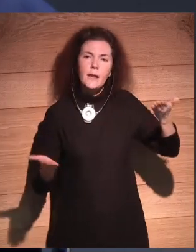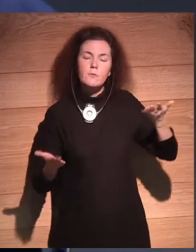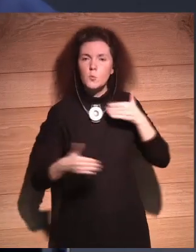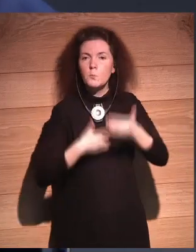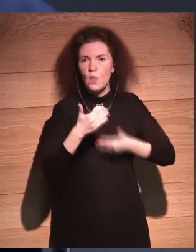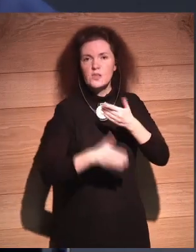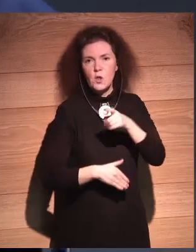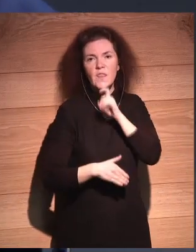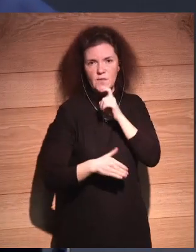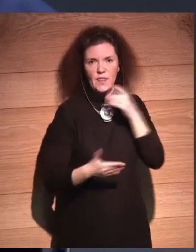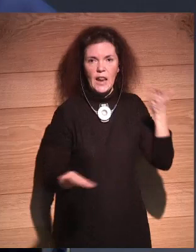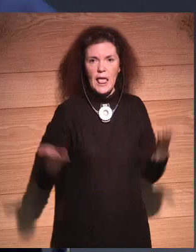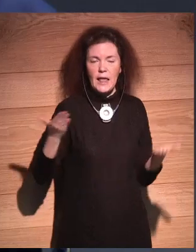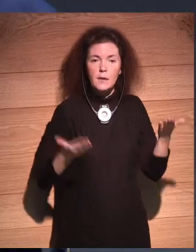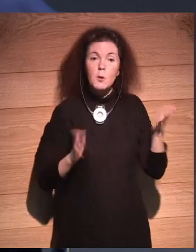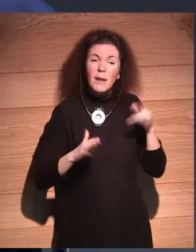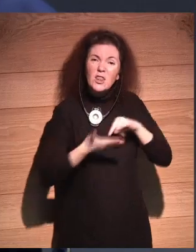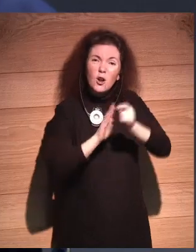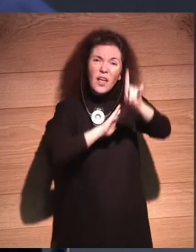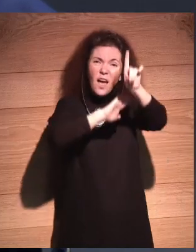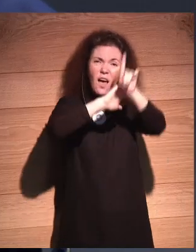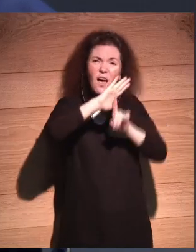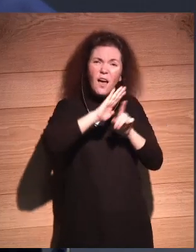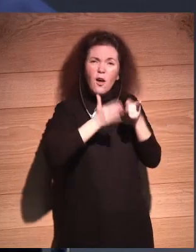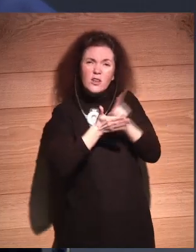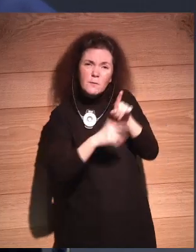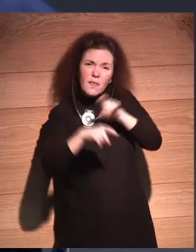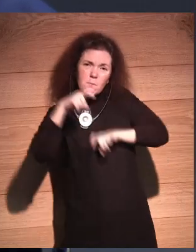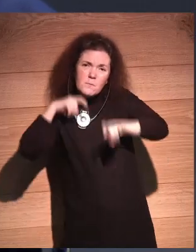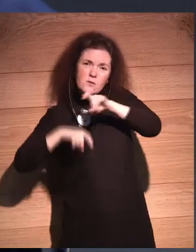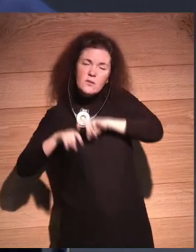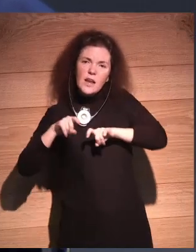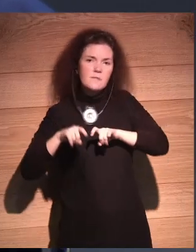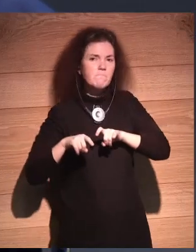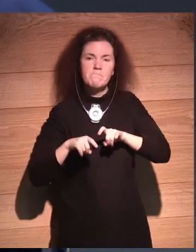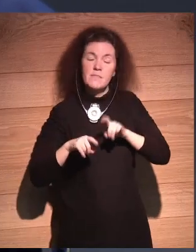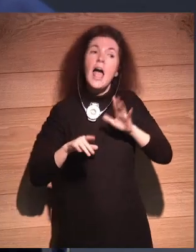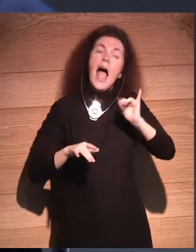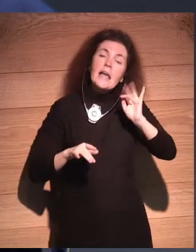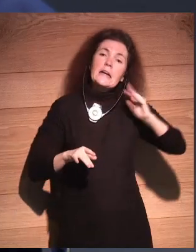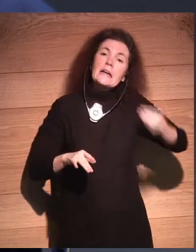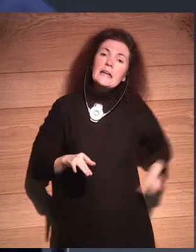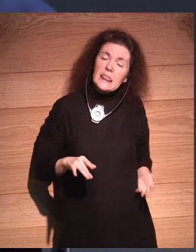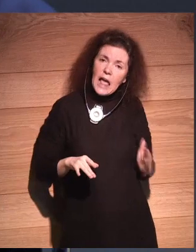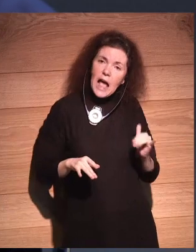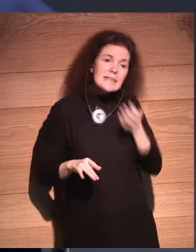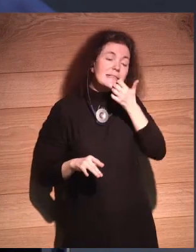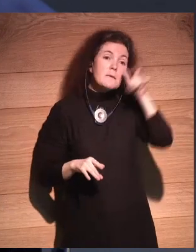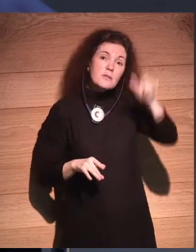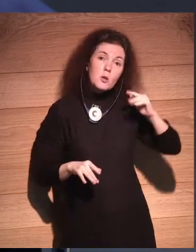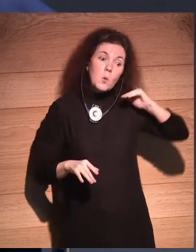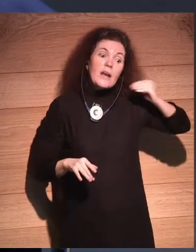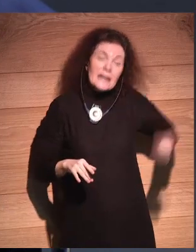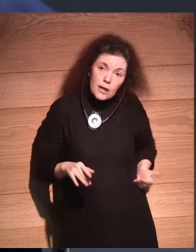difícil de encontrar ese equilibrio, pero involucionar con la tecnología tendría su riqueza. Si eres muy rico, quizás lo